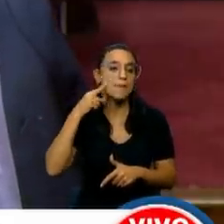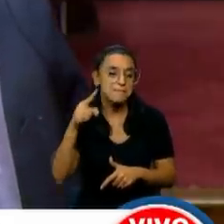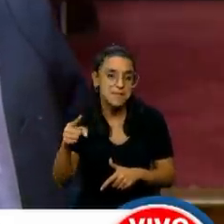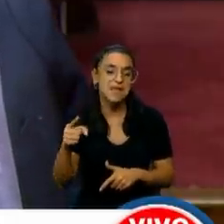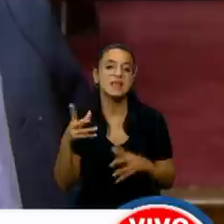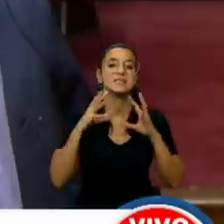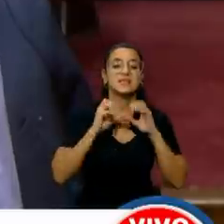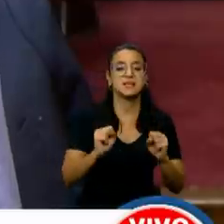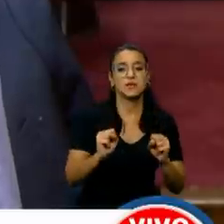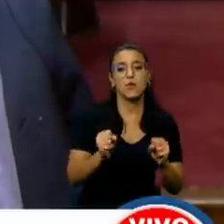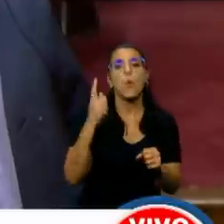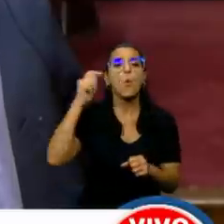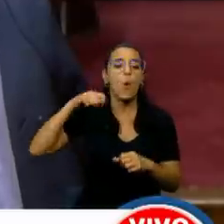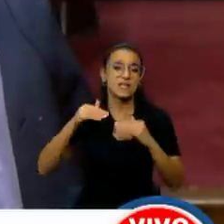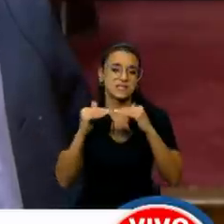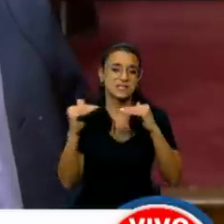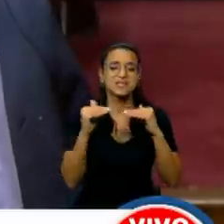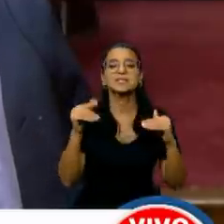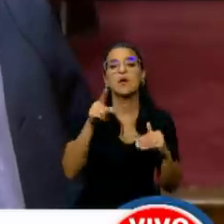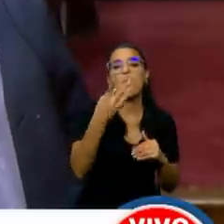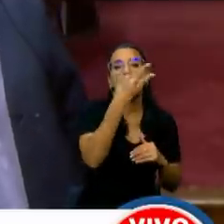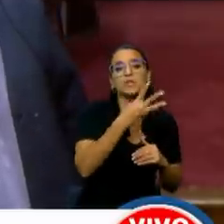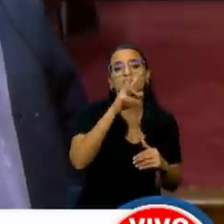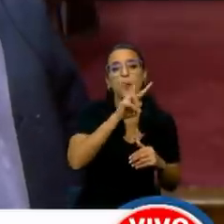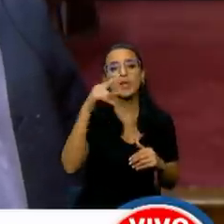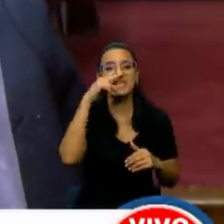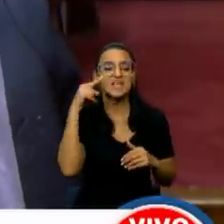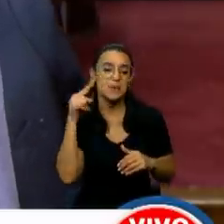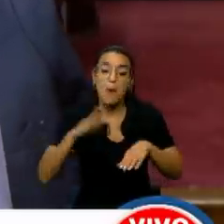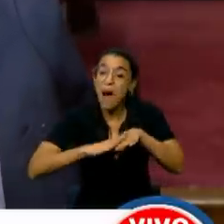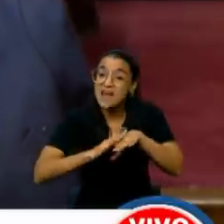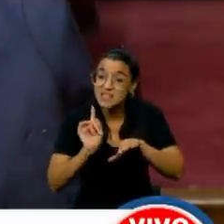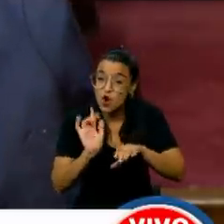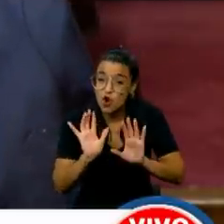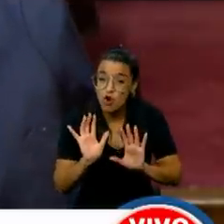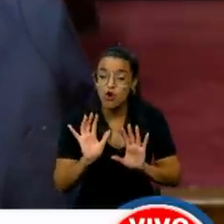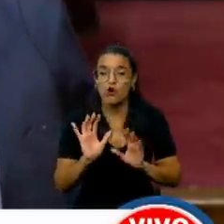secretario un juez de primera instancia 427 mil básicos